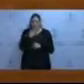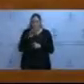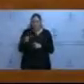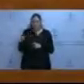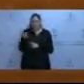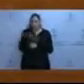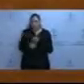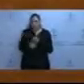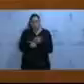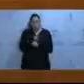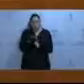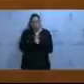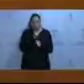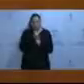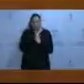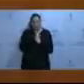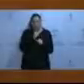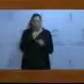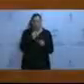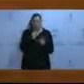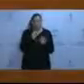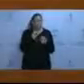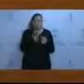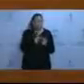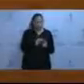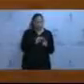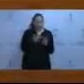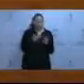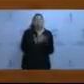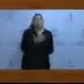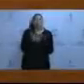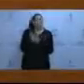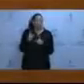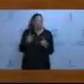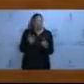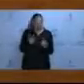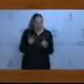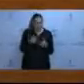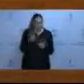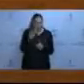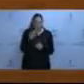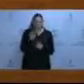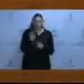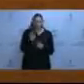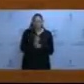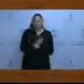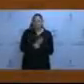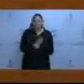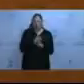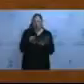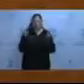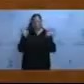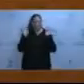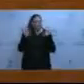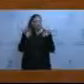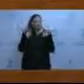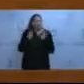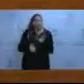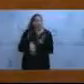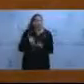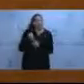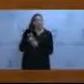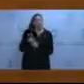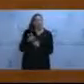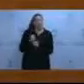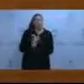su jornada laboral, bueno, no diaria, obviamente, a unas 40 horas de formación dentro de su jornada